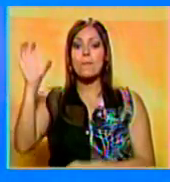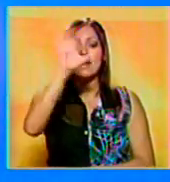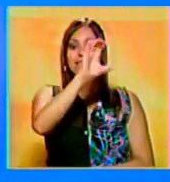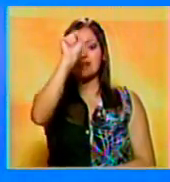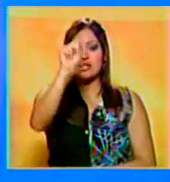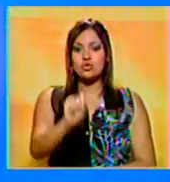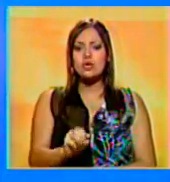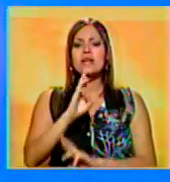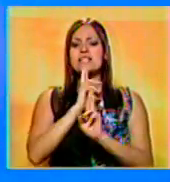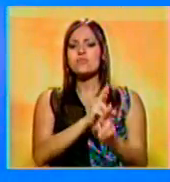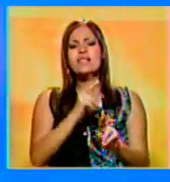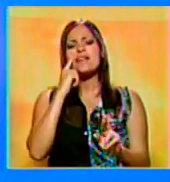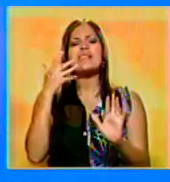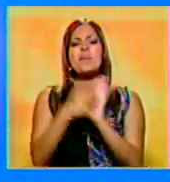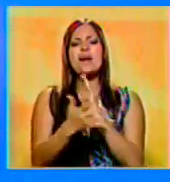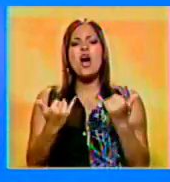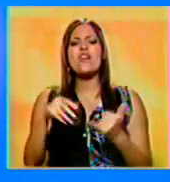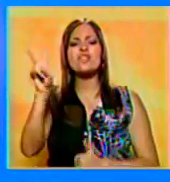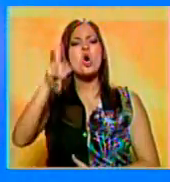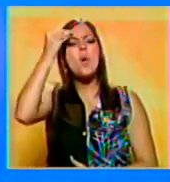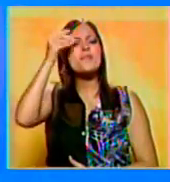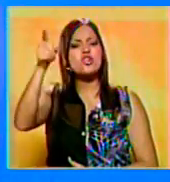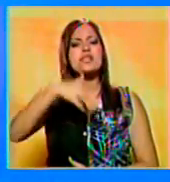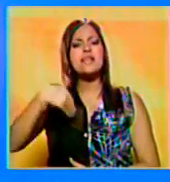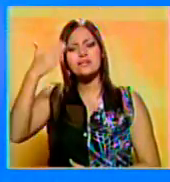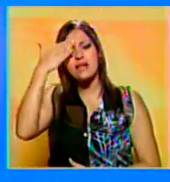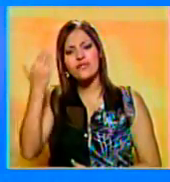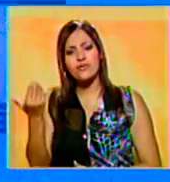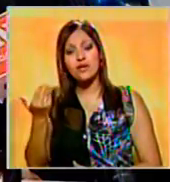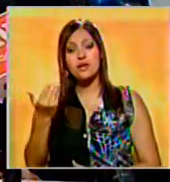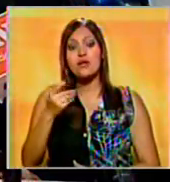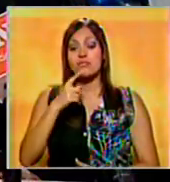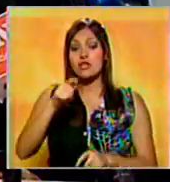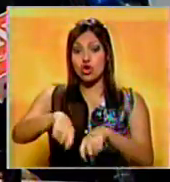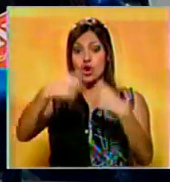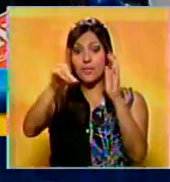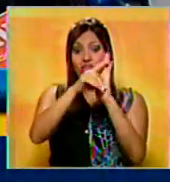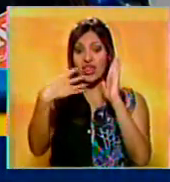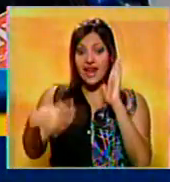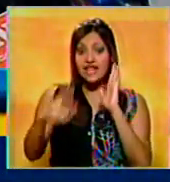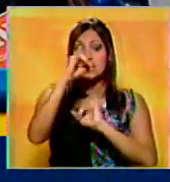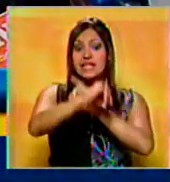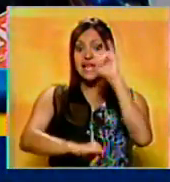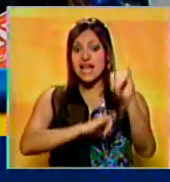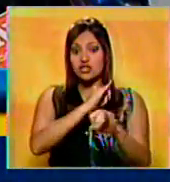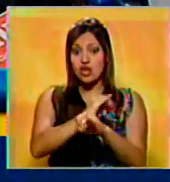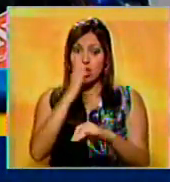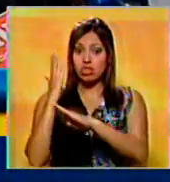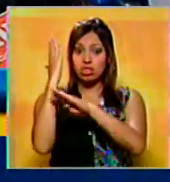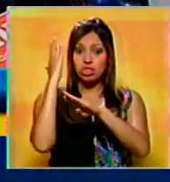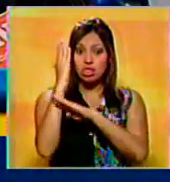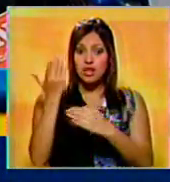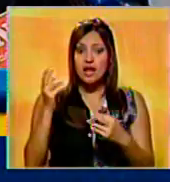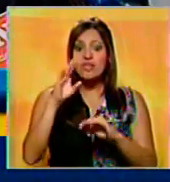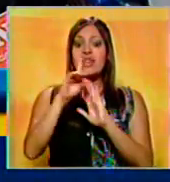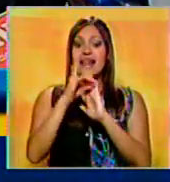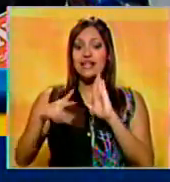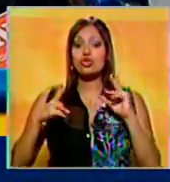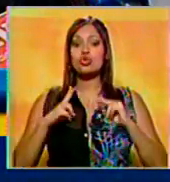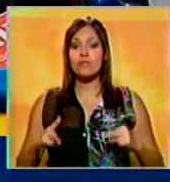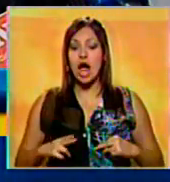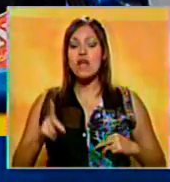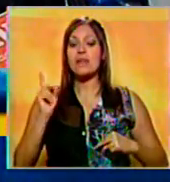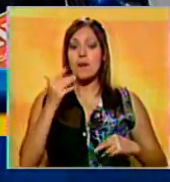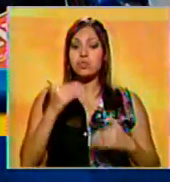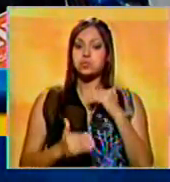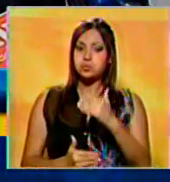pronuncie sobre los sucesos en Venezuela el comunicado resalta la violación de los tratados internacionales sobre los derechos humanos y los